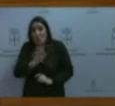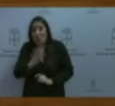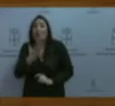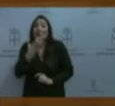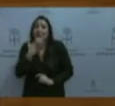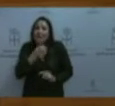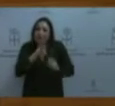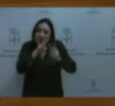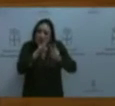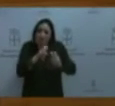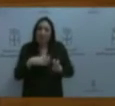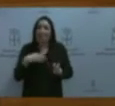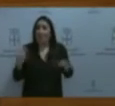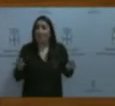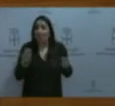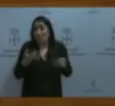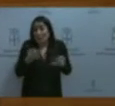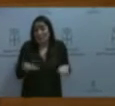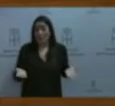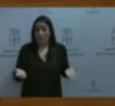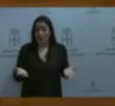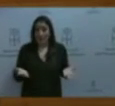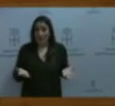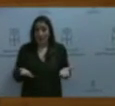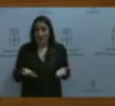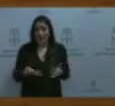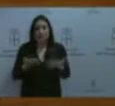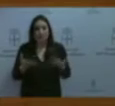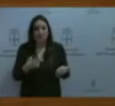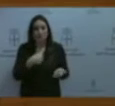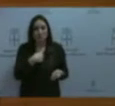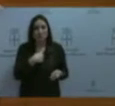las podemos hacer mejor. Entonces, yo